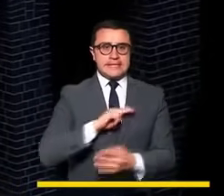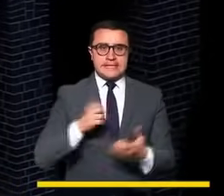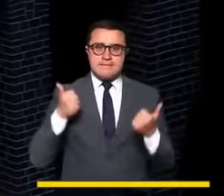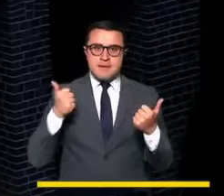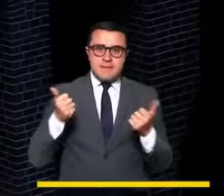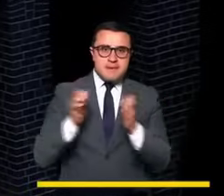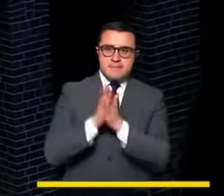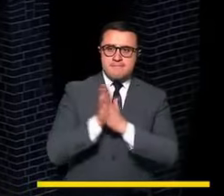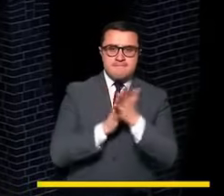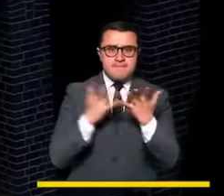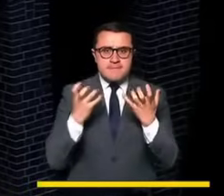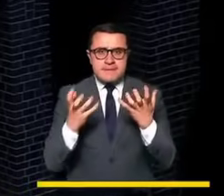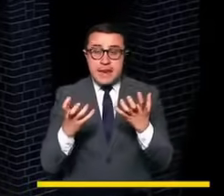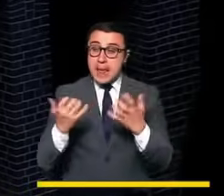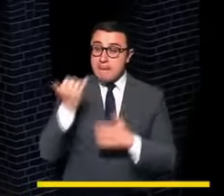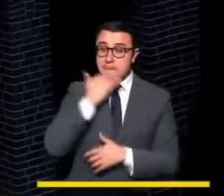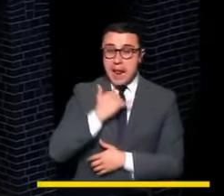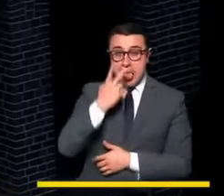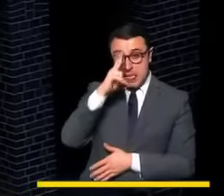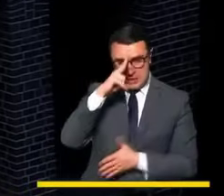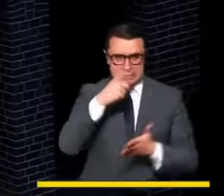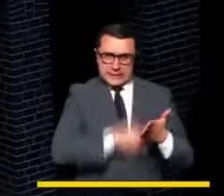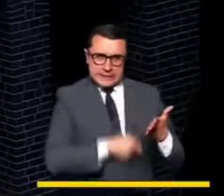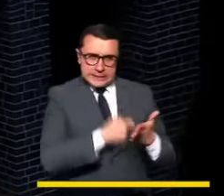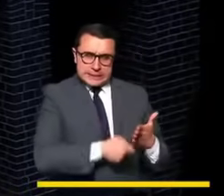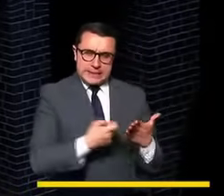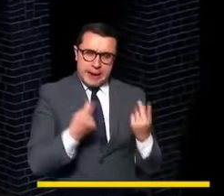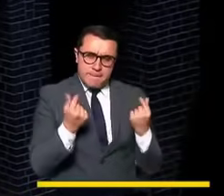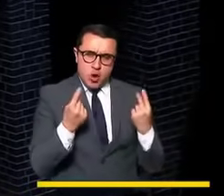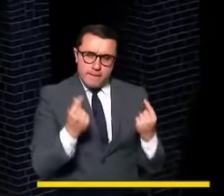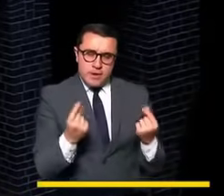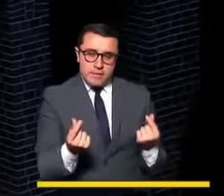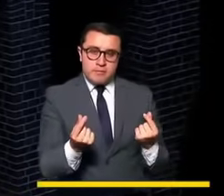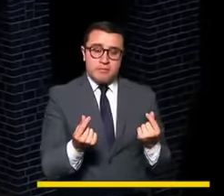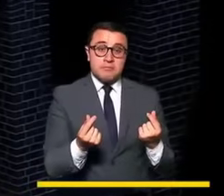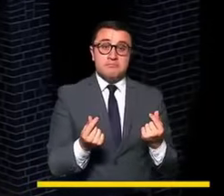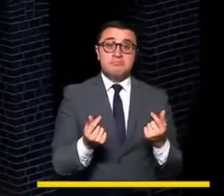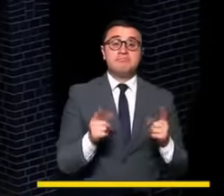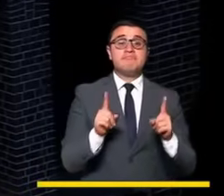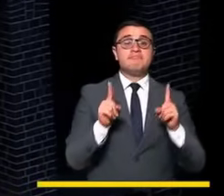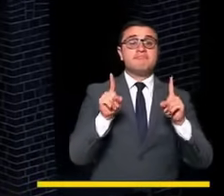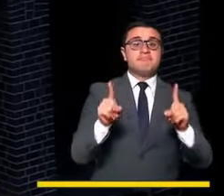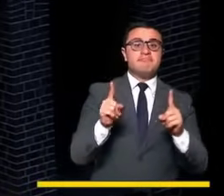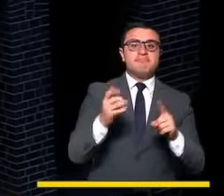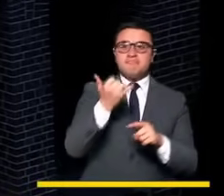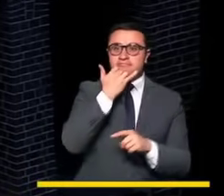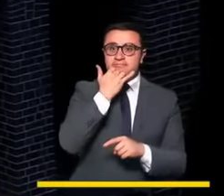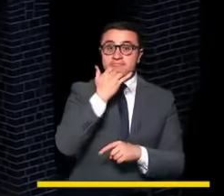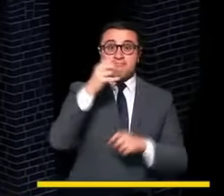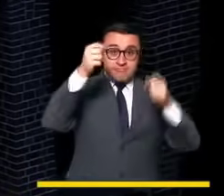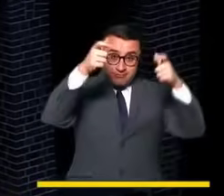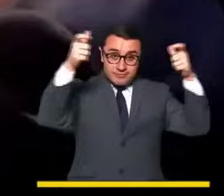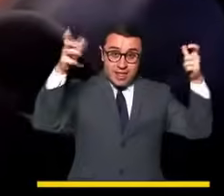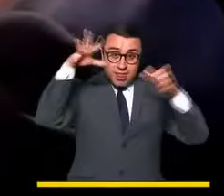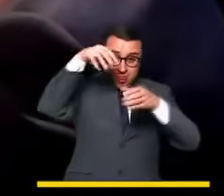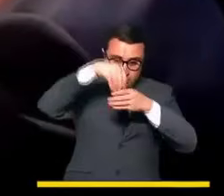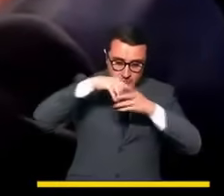el acelerador y corregir lo que estamos haciendo mal. En lo malo es que hay demasiada corrupción dentro del